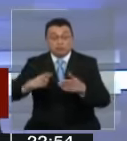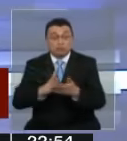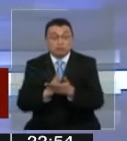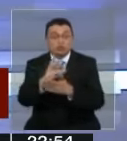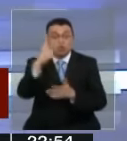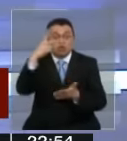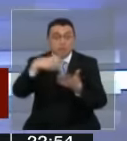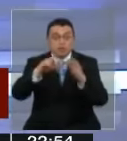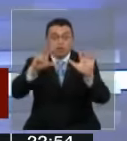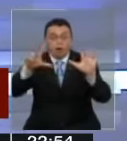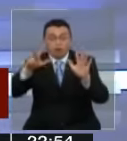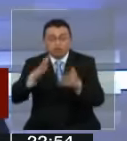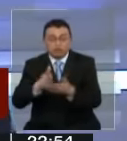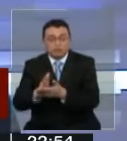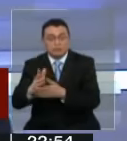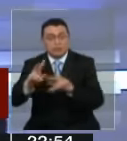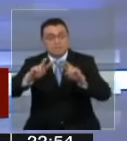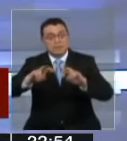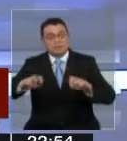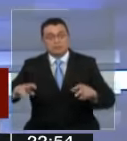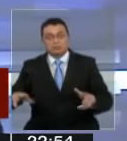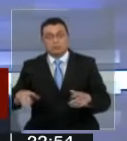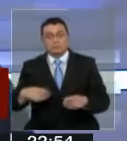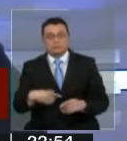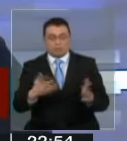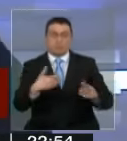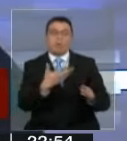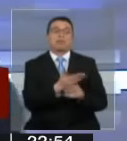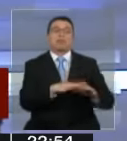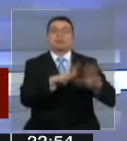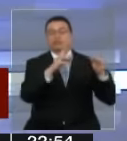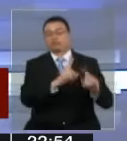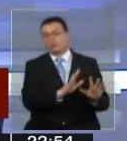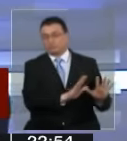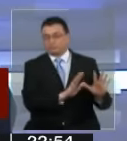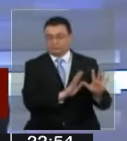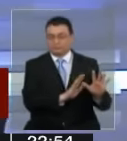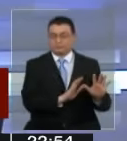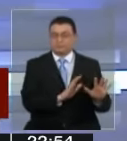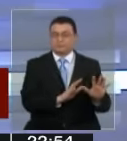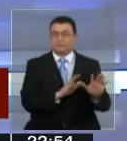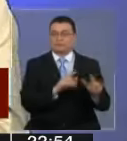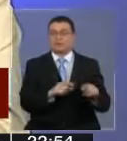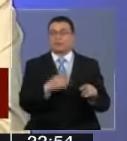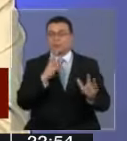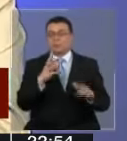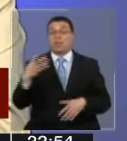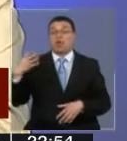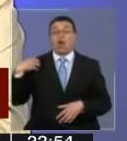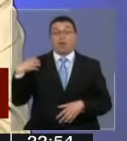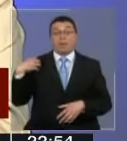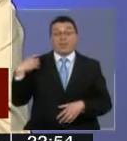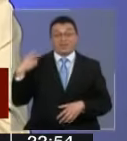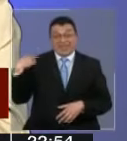2008. ¿El 2008? No pidas tanto, Mónica González. Pero... Tiene que haber llegado al comandante en jefe para que